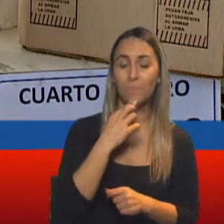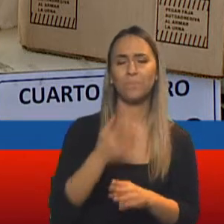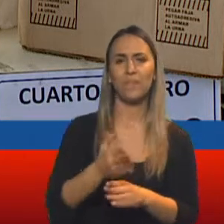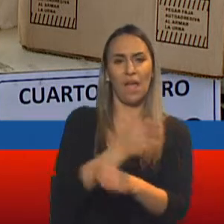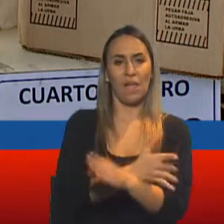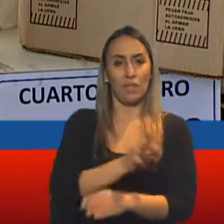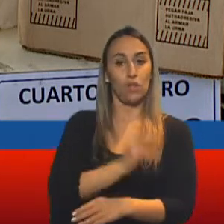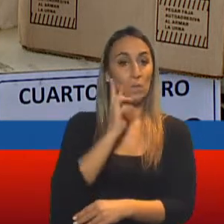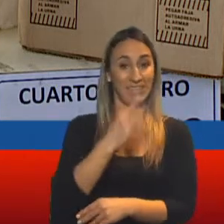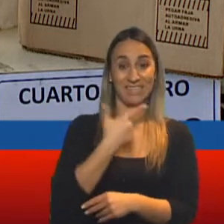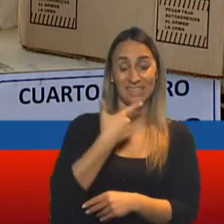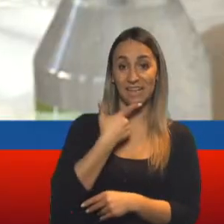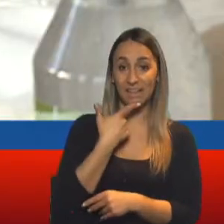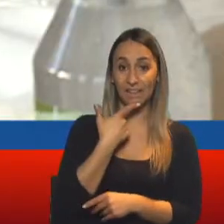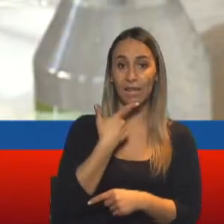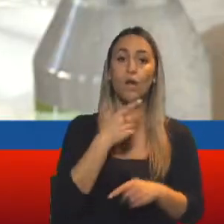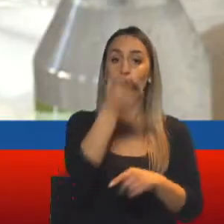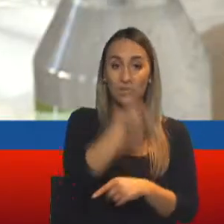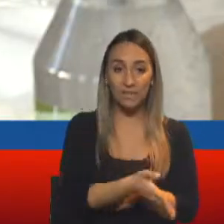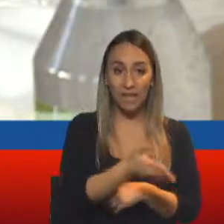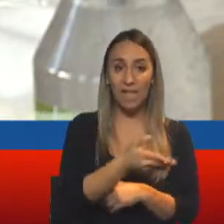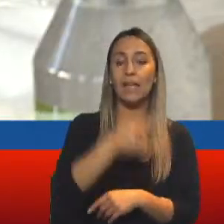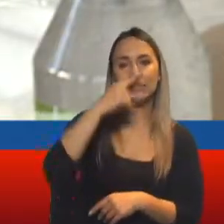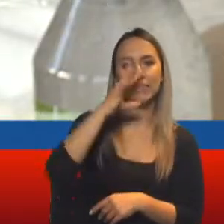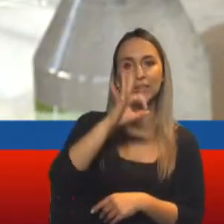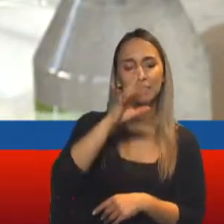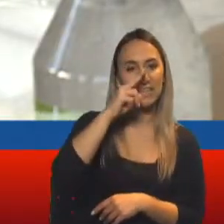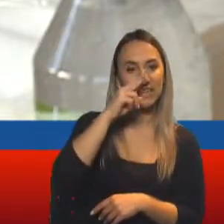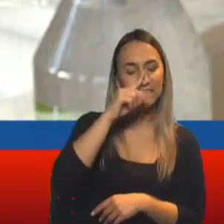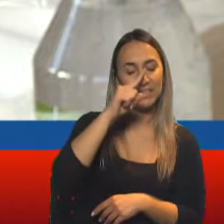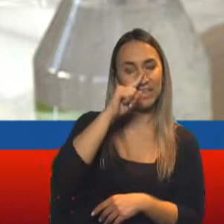2017 el porcentaje de votación había sido del